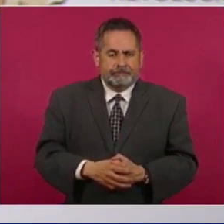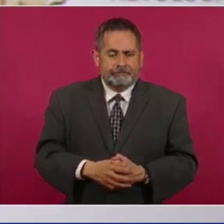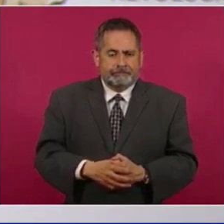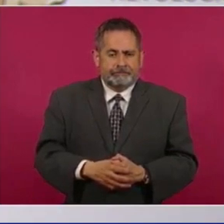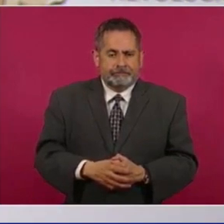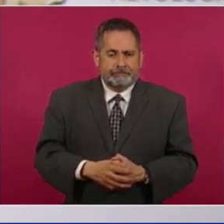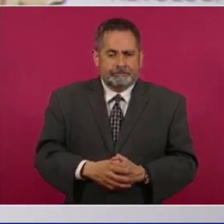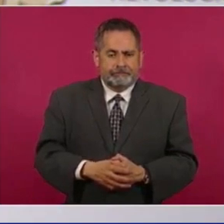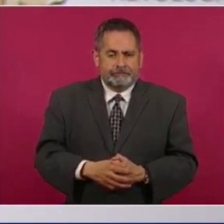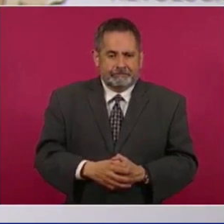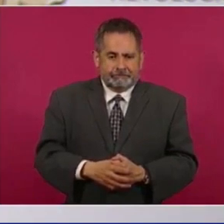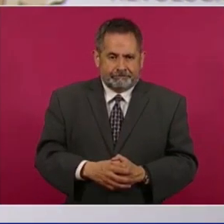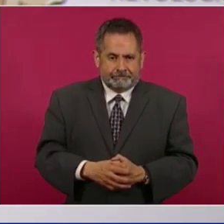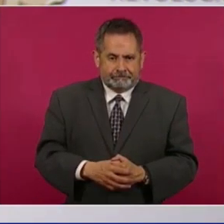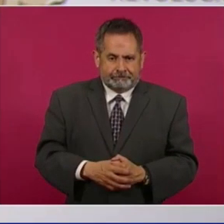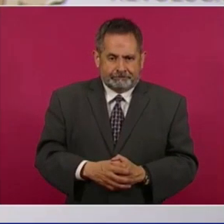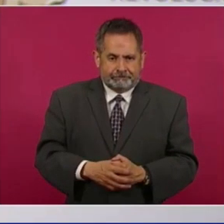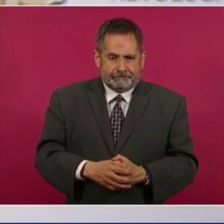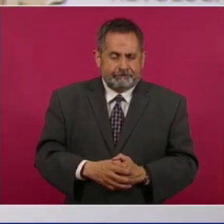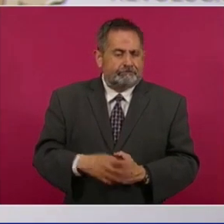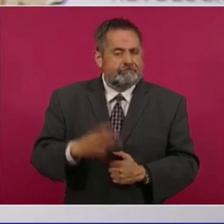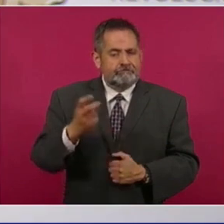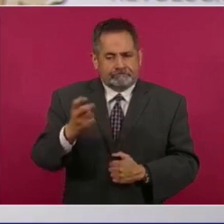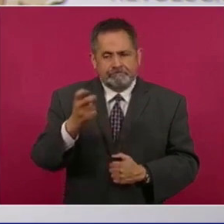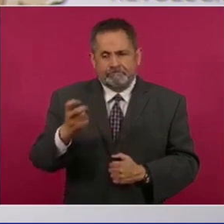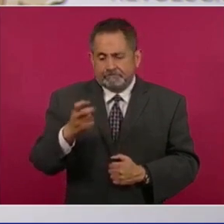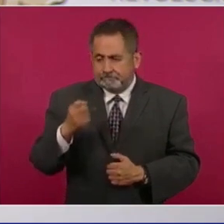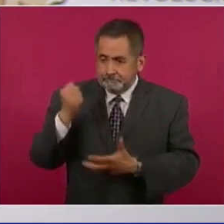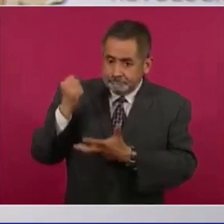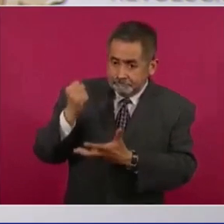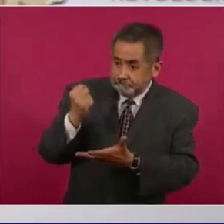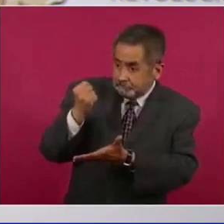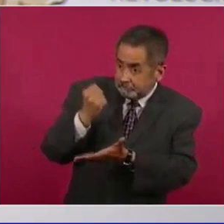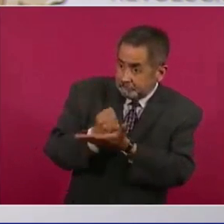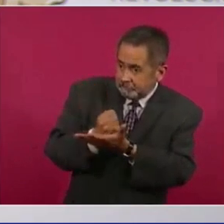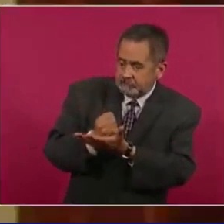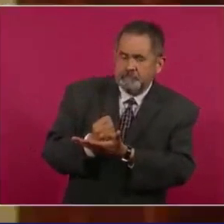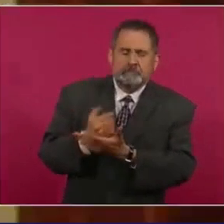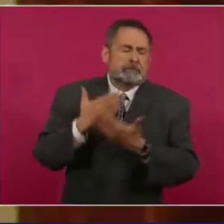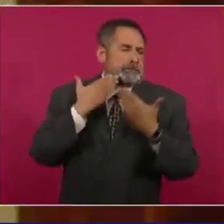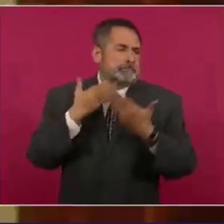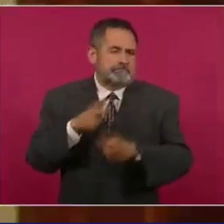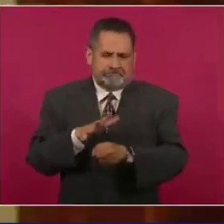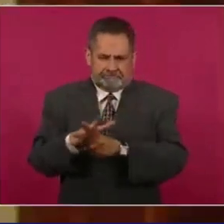Y por eso contamos con recursos